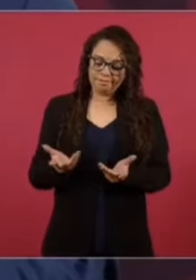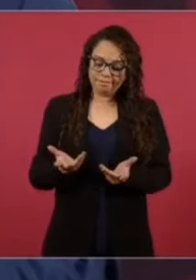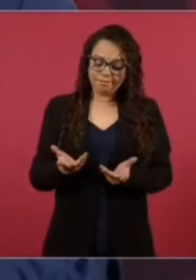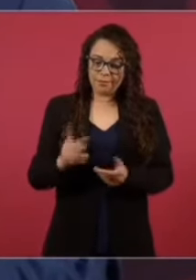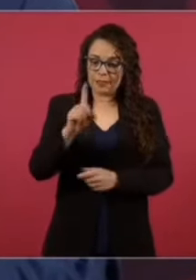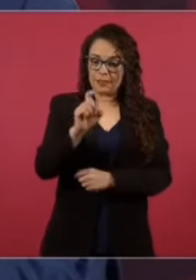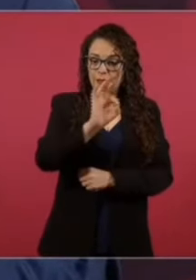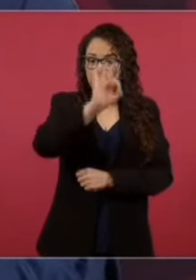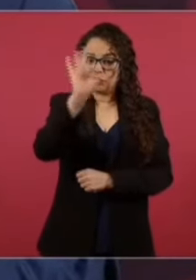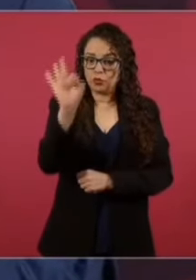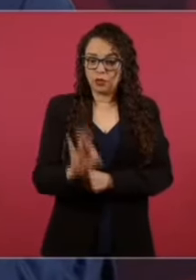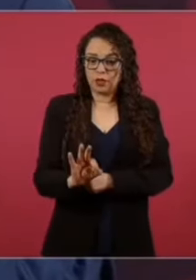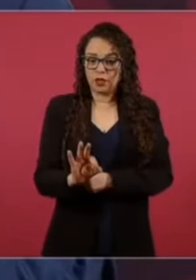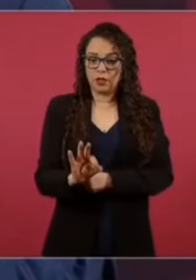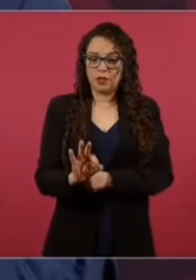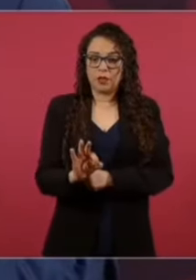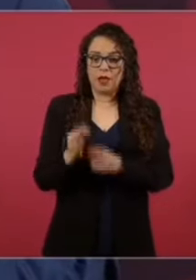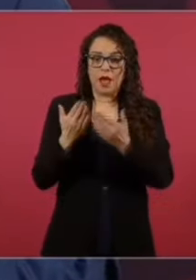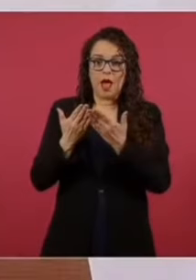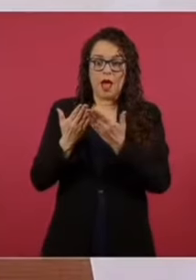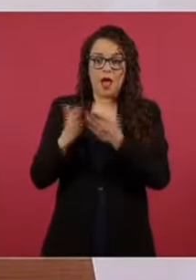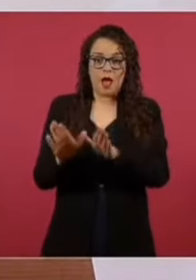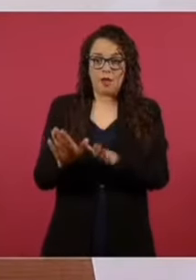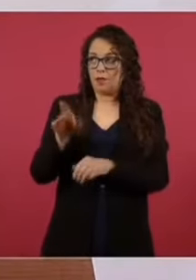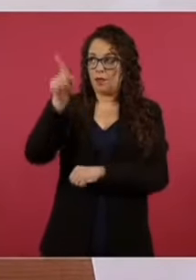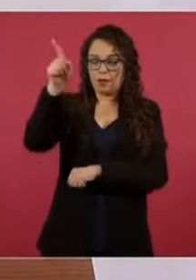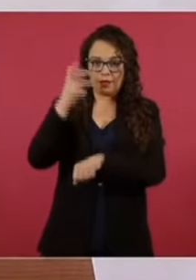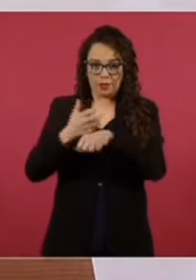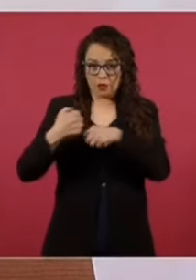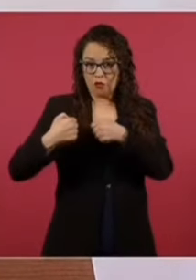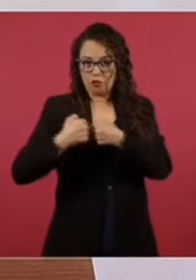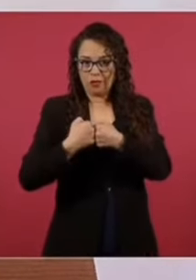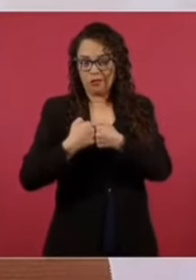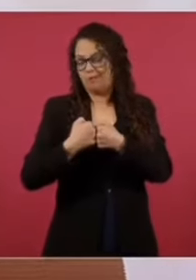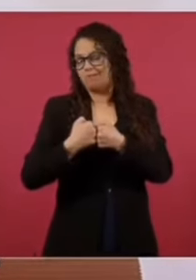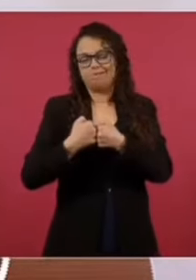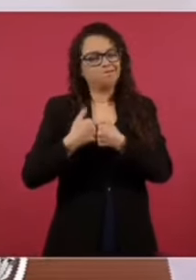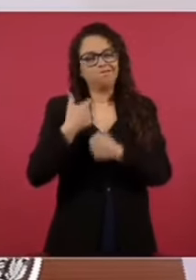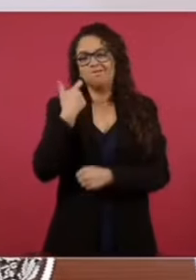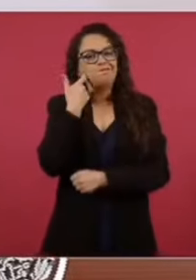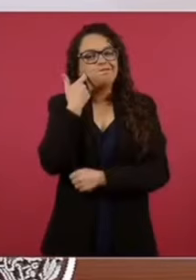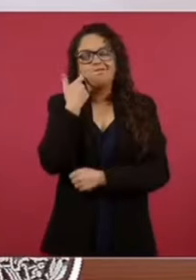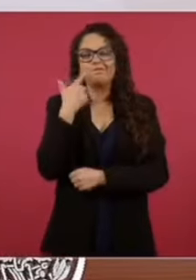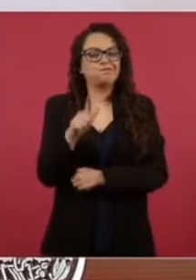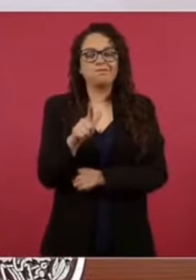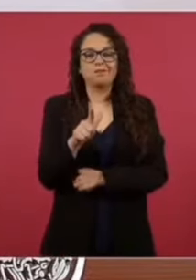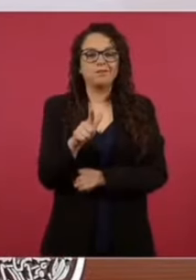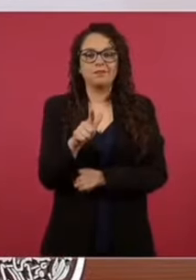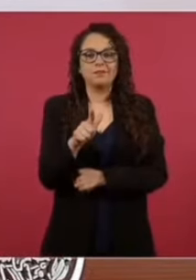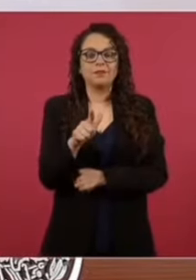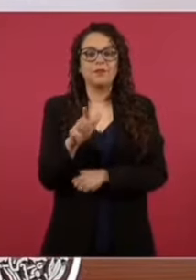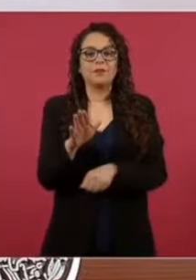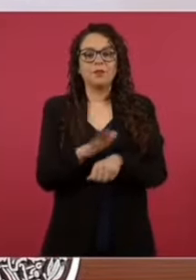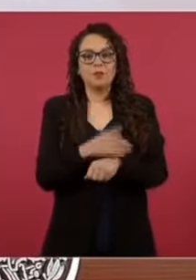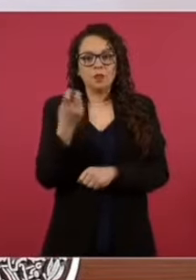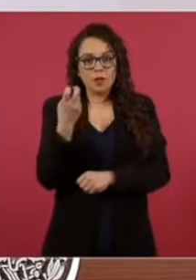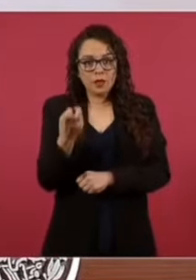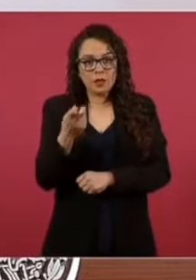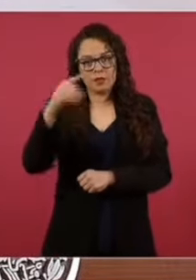abra por completo la frontera de su país y están